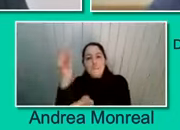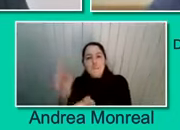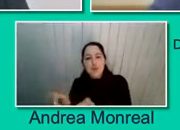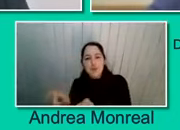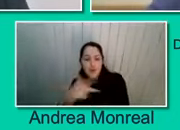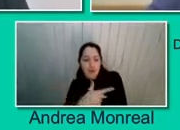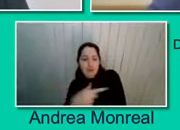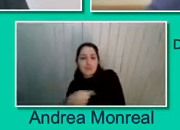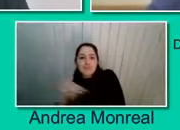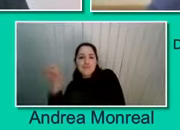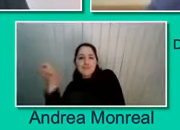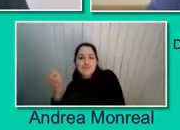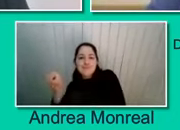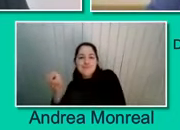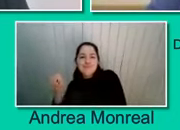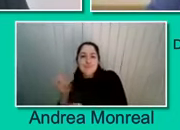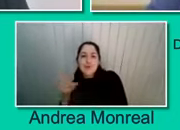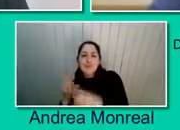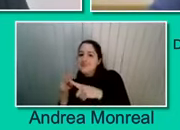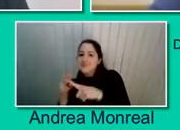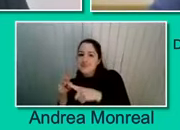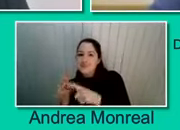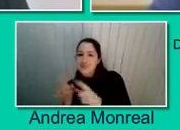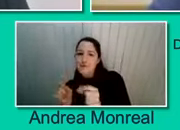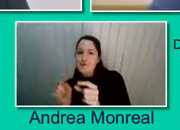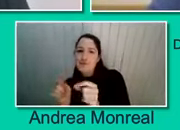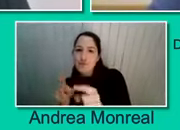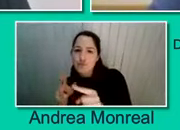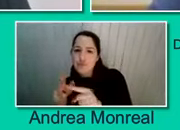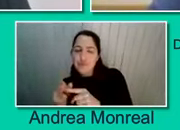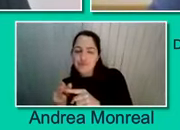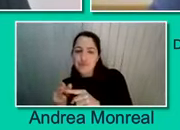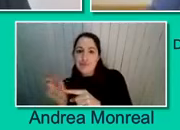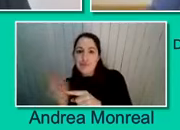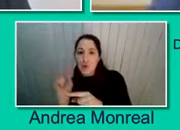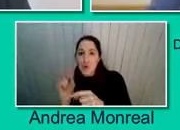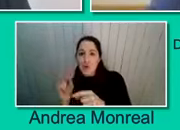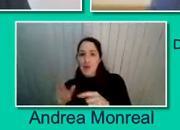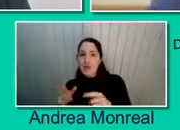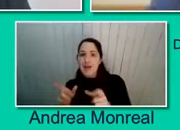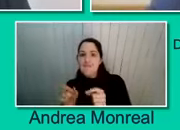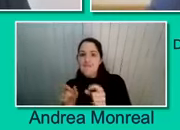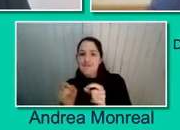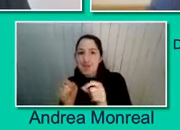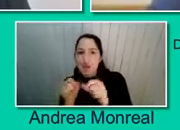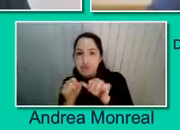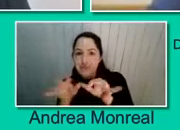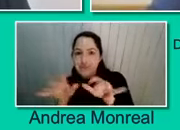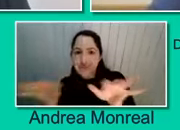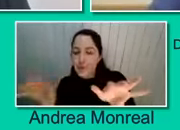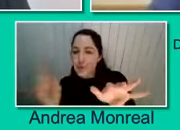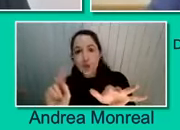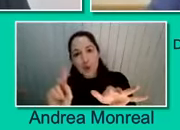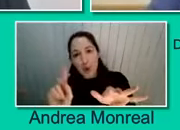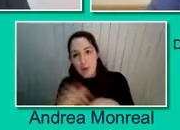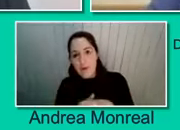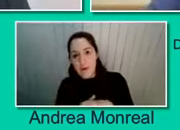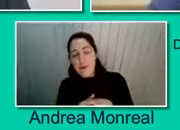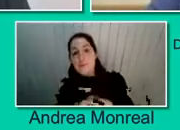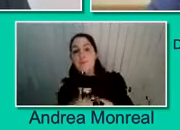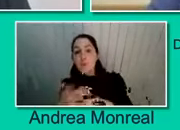que inactivan la muestra. El virus no viene con su capacidad de infectar, de enfermar.